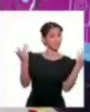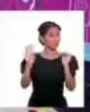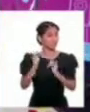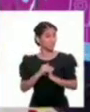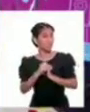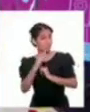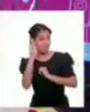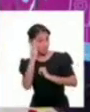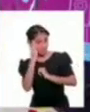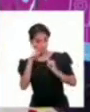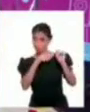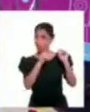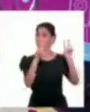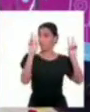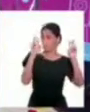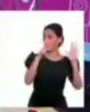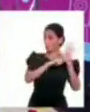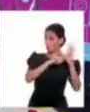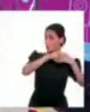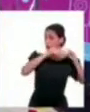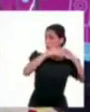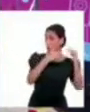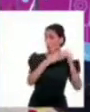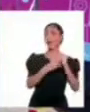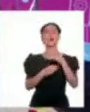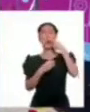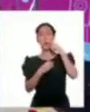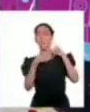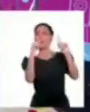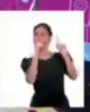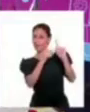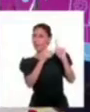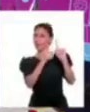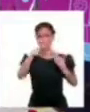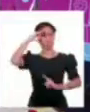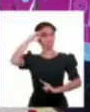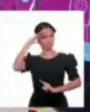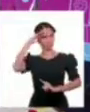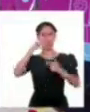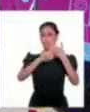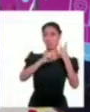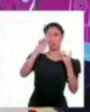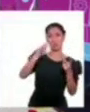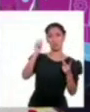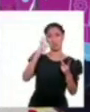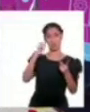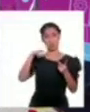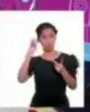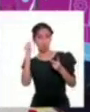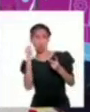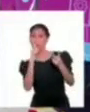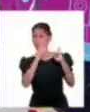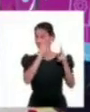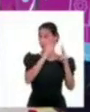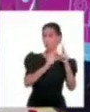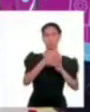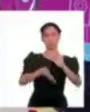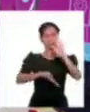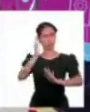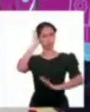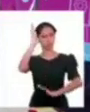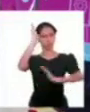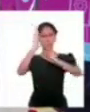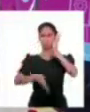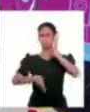¿Sabes cómo se titula esta obra? El soldado y la rabona. Así que sí, debe estar yendo a la guerra, porque los